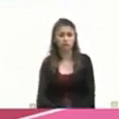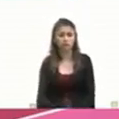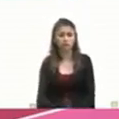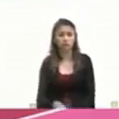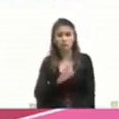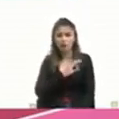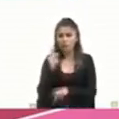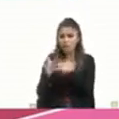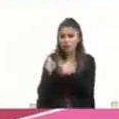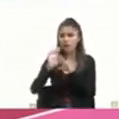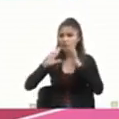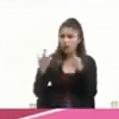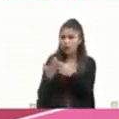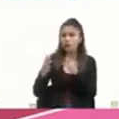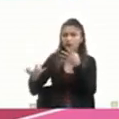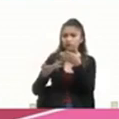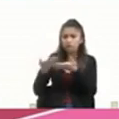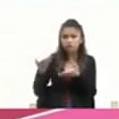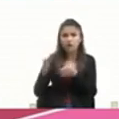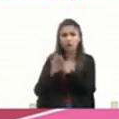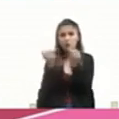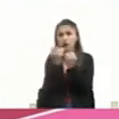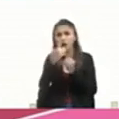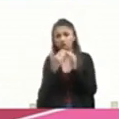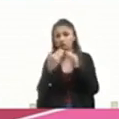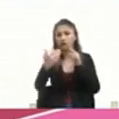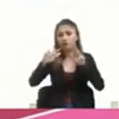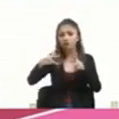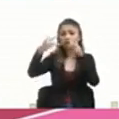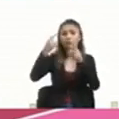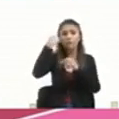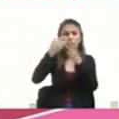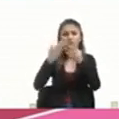decir, hablar, reunirnos en sesiones como esta a distancia para plantear los temas,